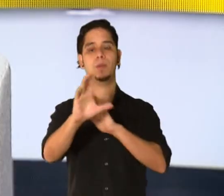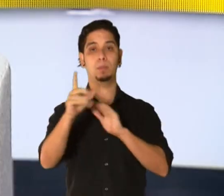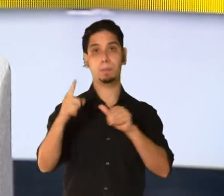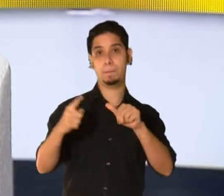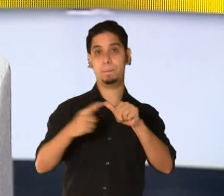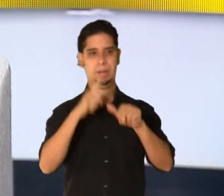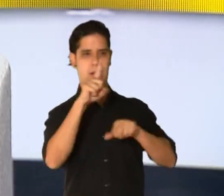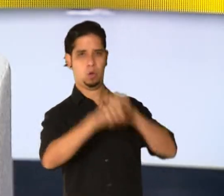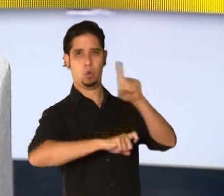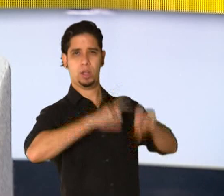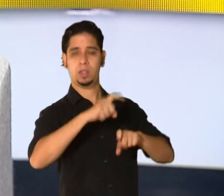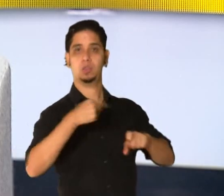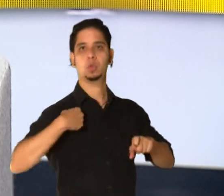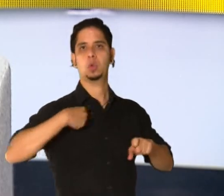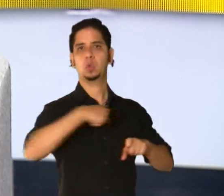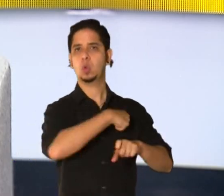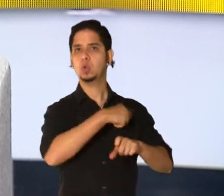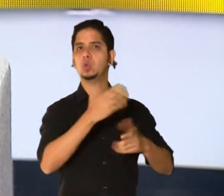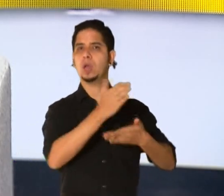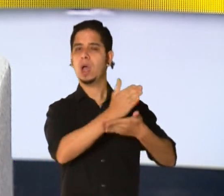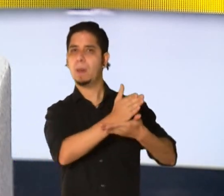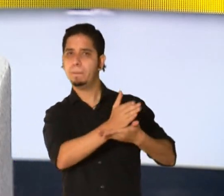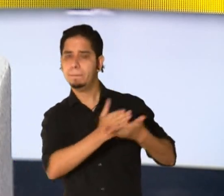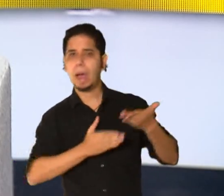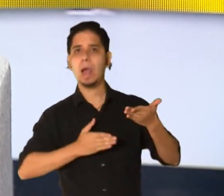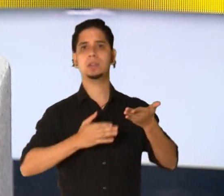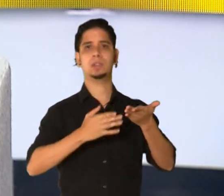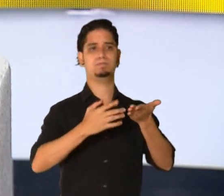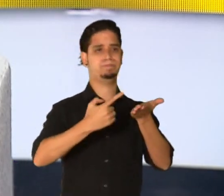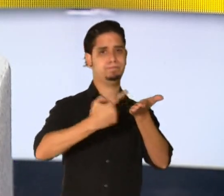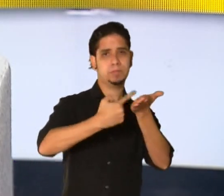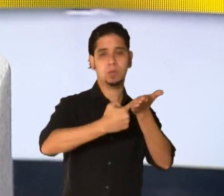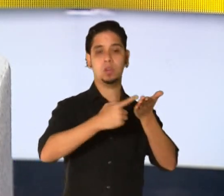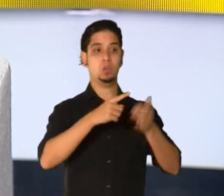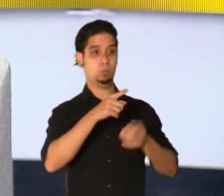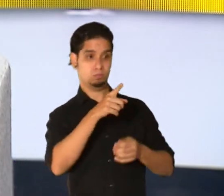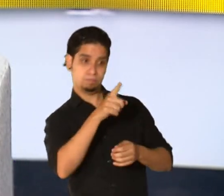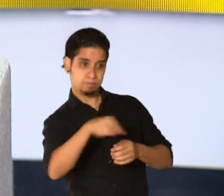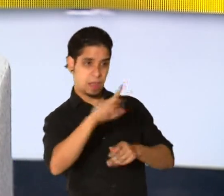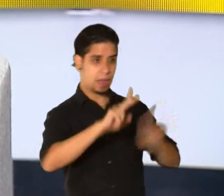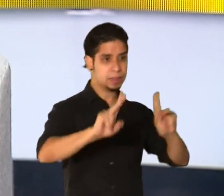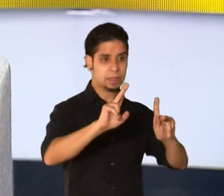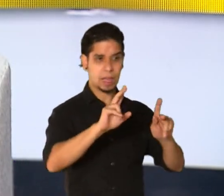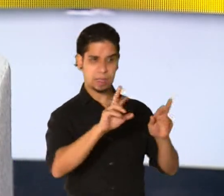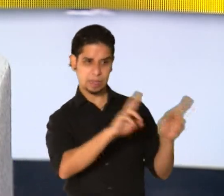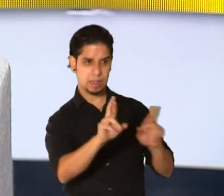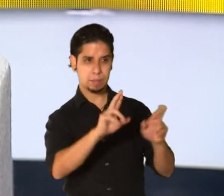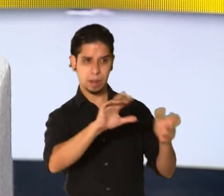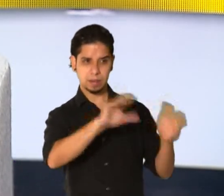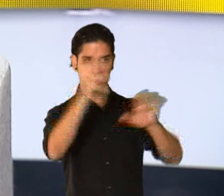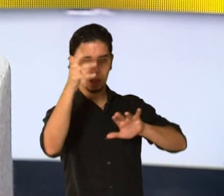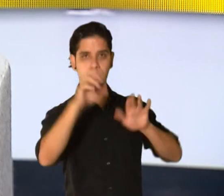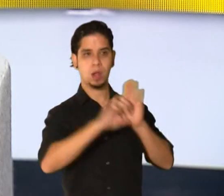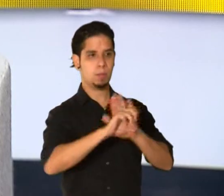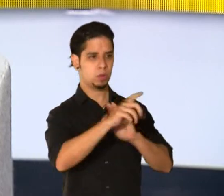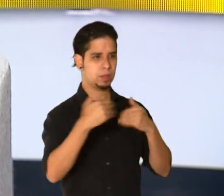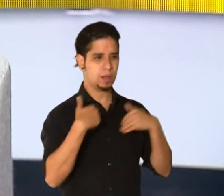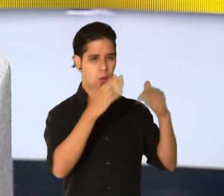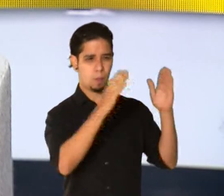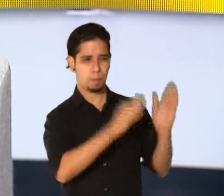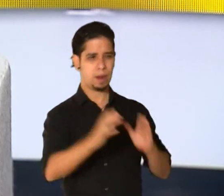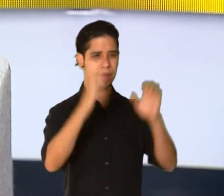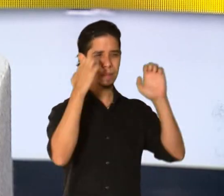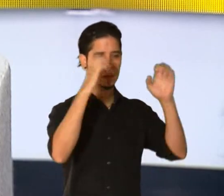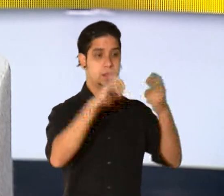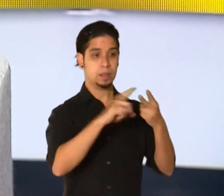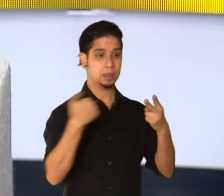encuesta hicimos toda una sección sobre preparación a desastres, ¿no? Si en la vivienda había un plan de emergencia, si tenían una